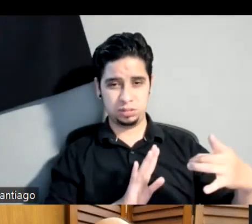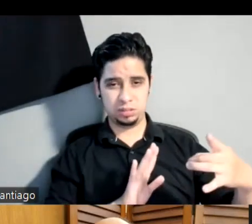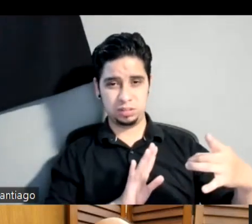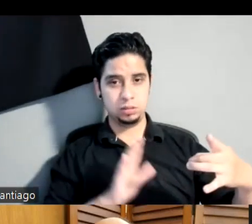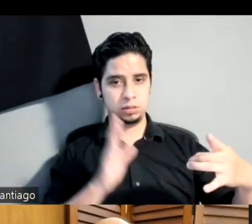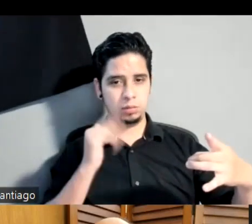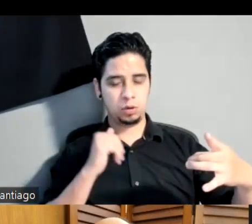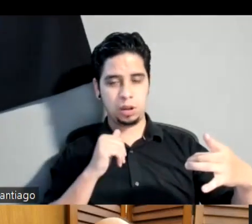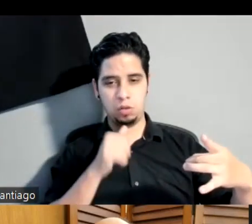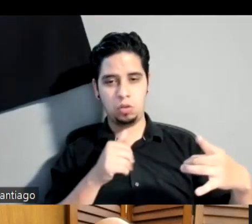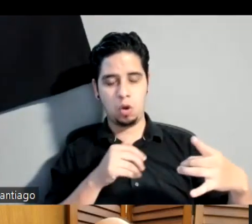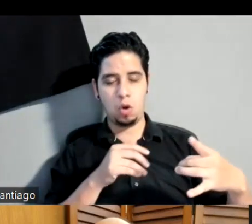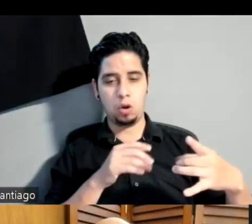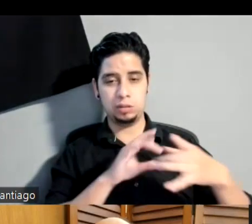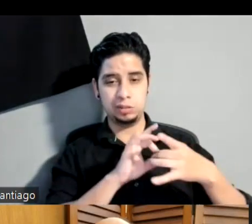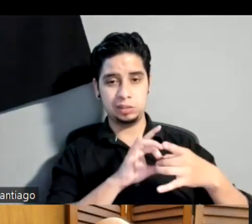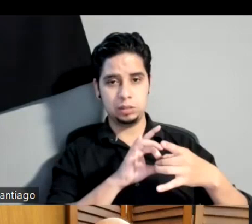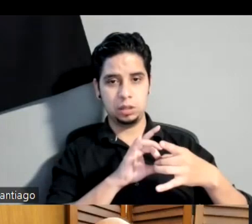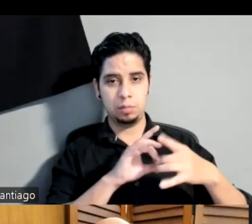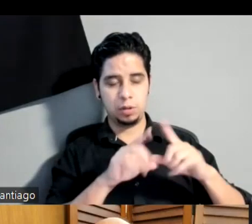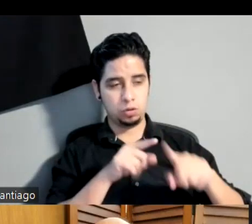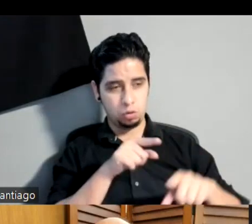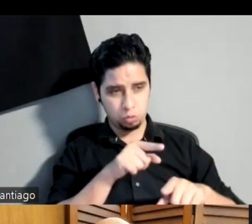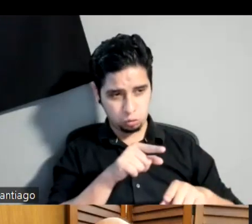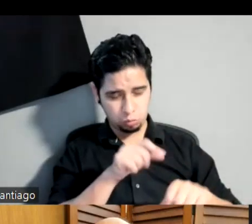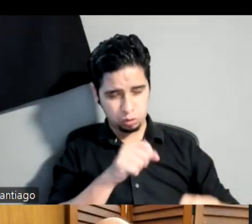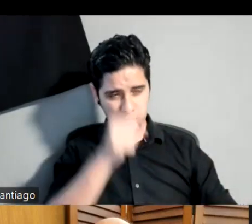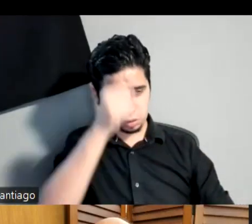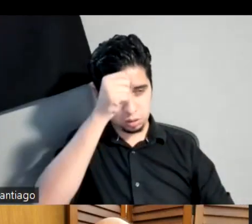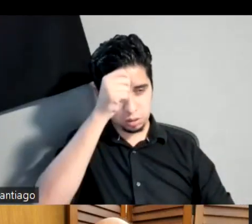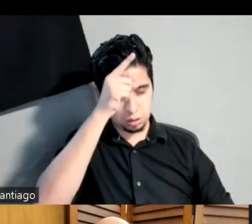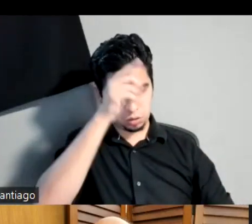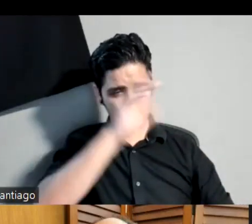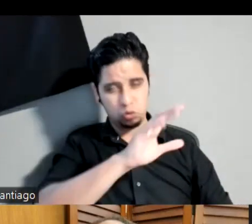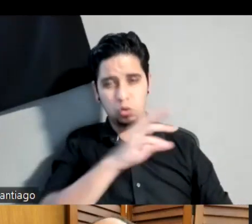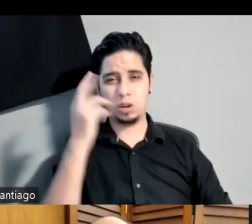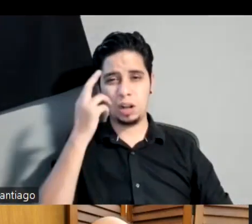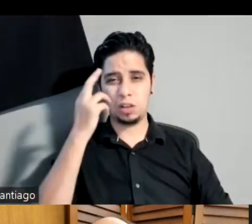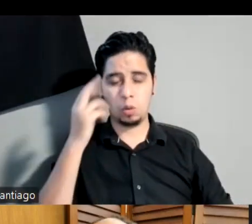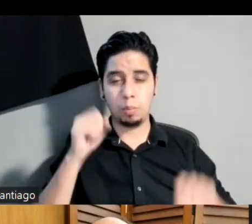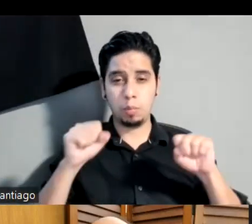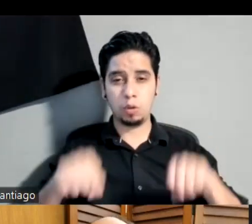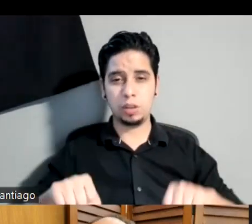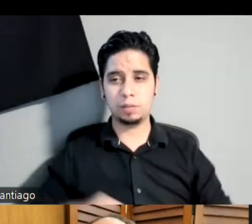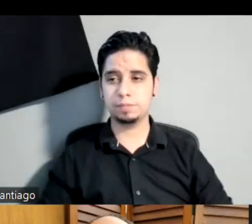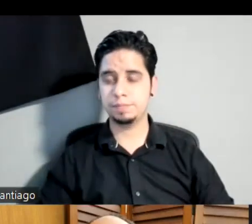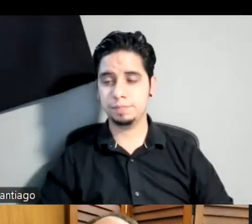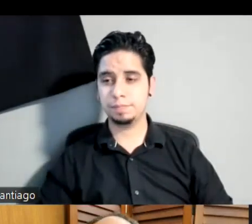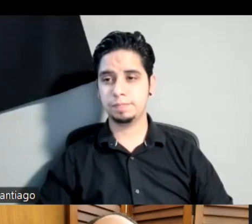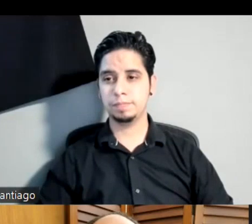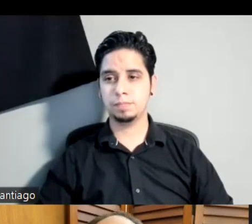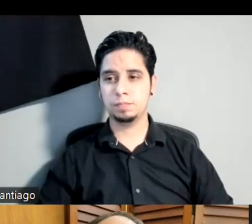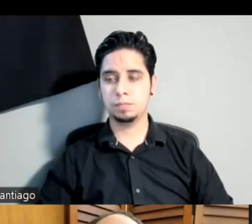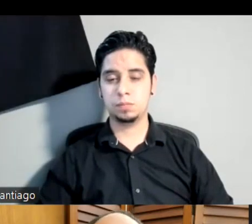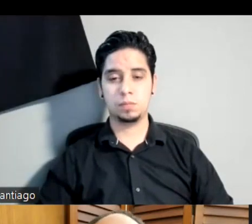es que simpatizaba, pero sí podía comprender. Ajá. Desde dónde sale. Esencial para este tipo de trabajo. Tú no puedes